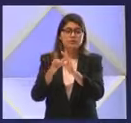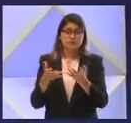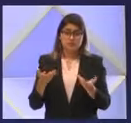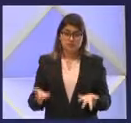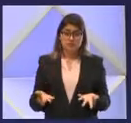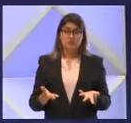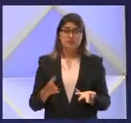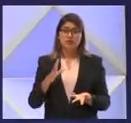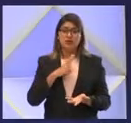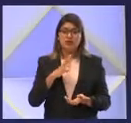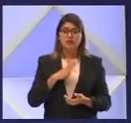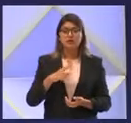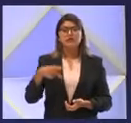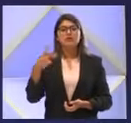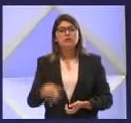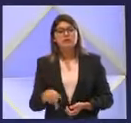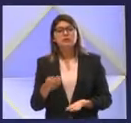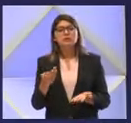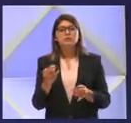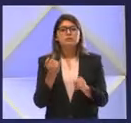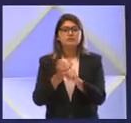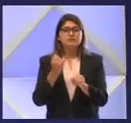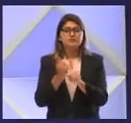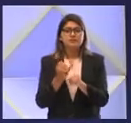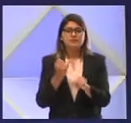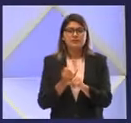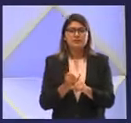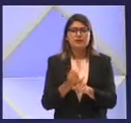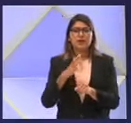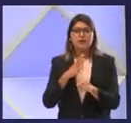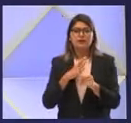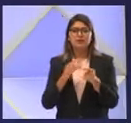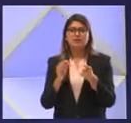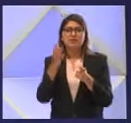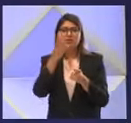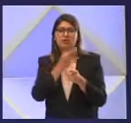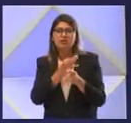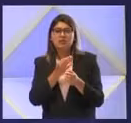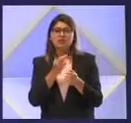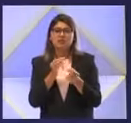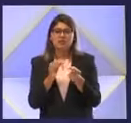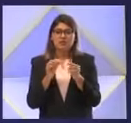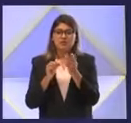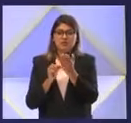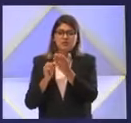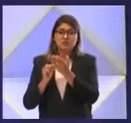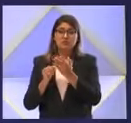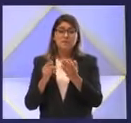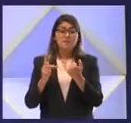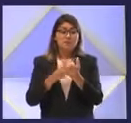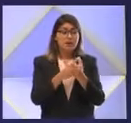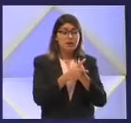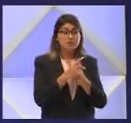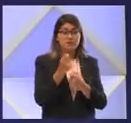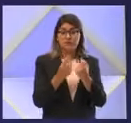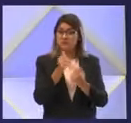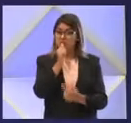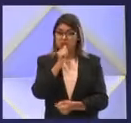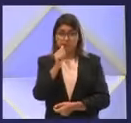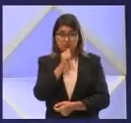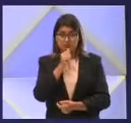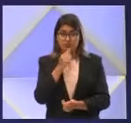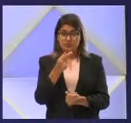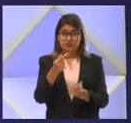a uso libre bandas milimétricas cosas que no a muchos países y han hecho todo